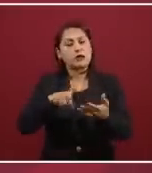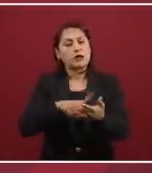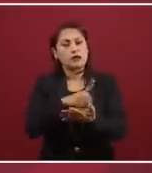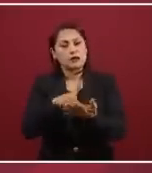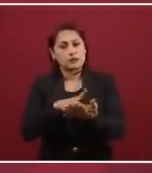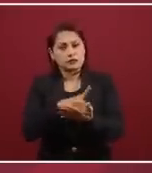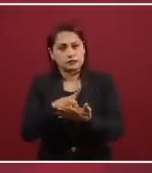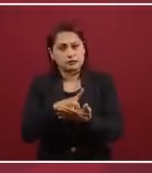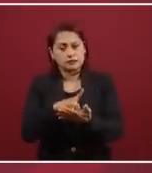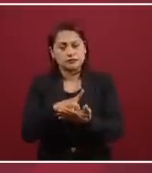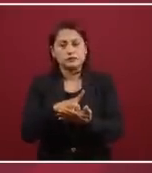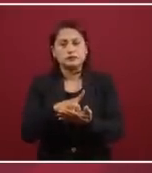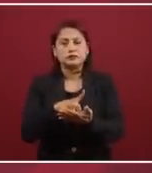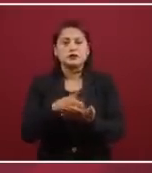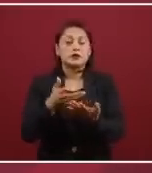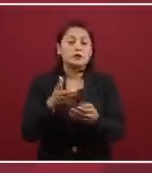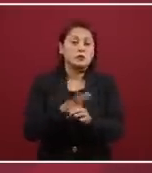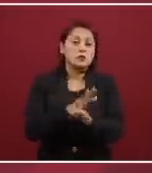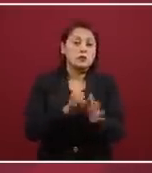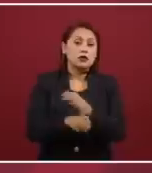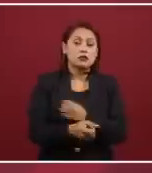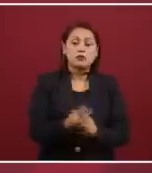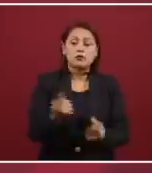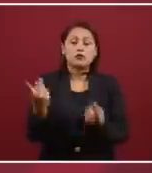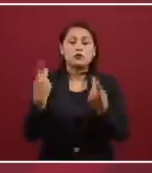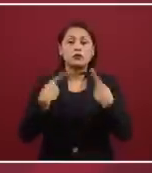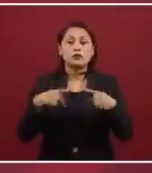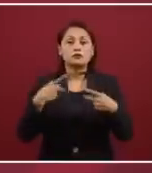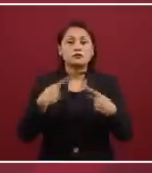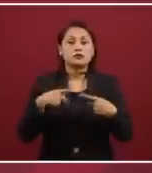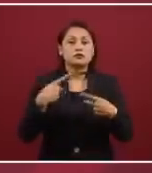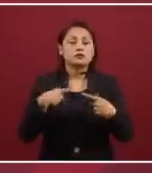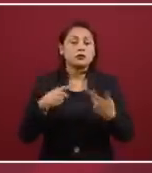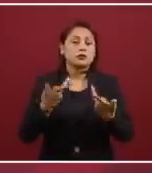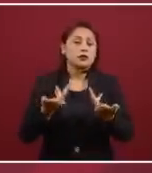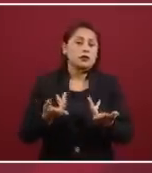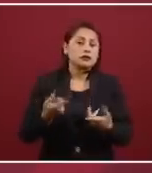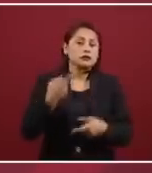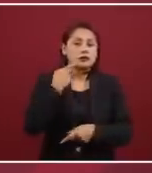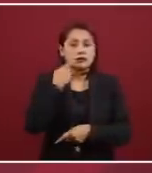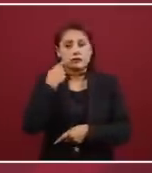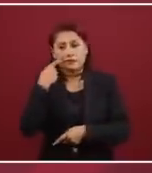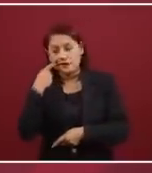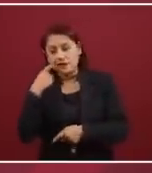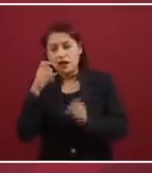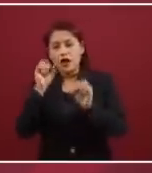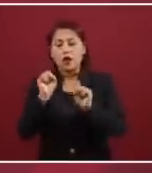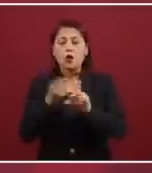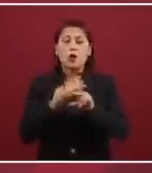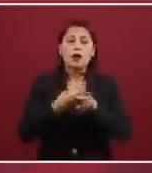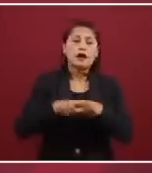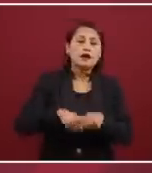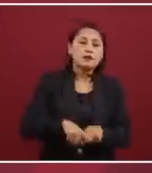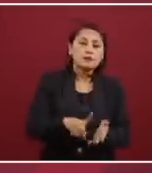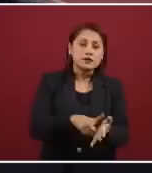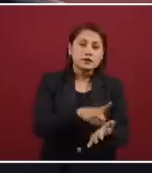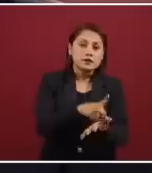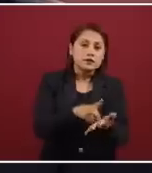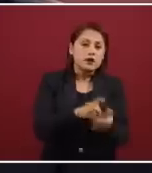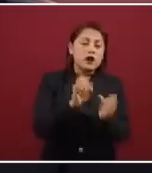son víctimas de episodios de intoxicación o de nuevo inicio o de